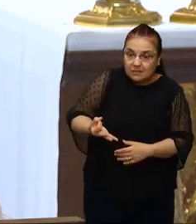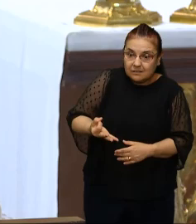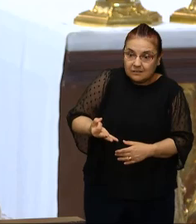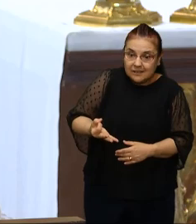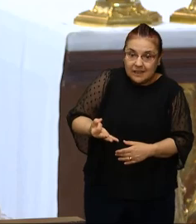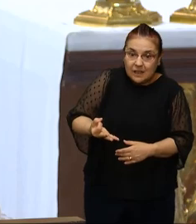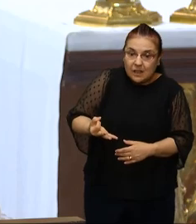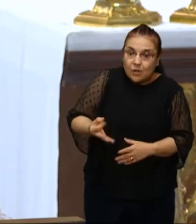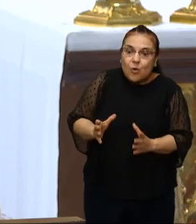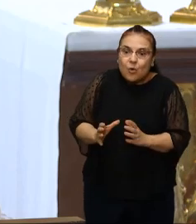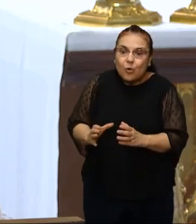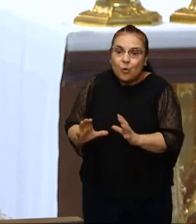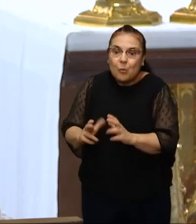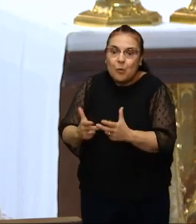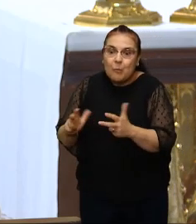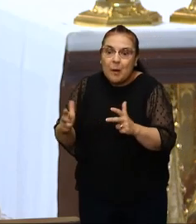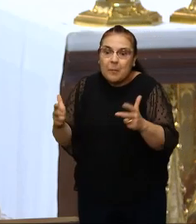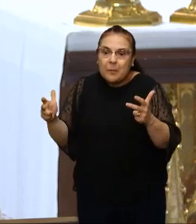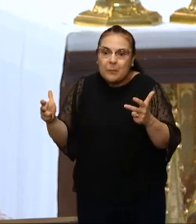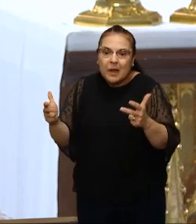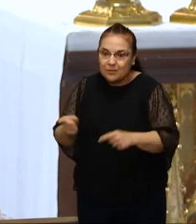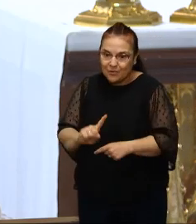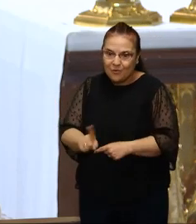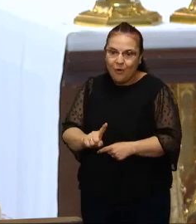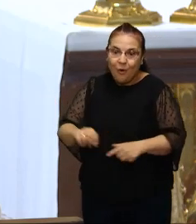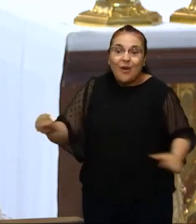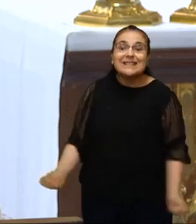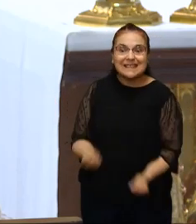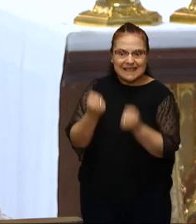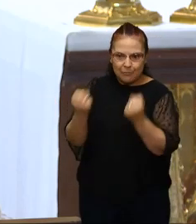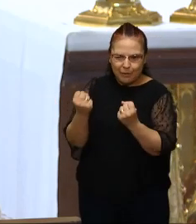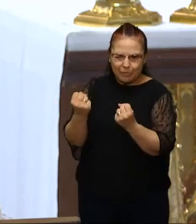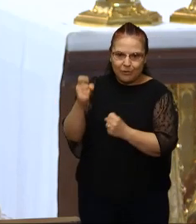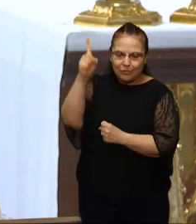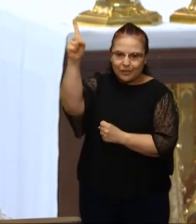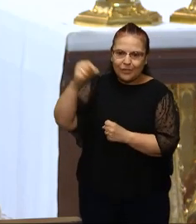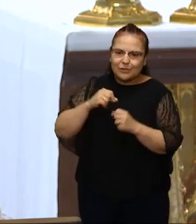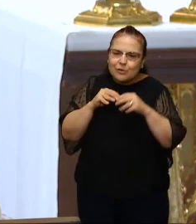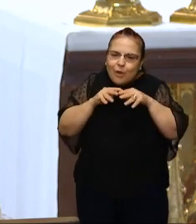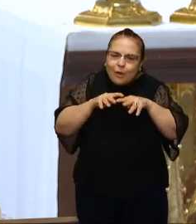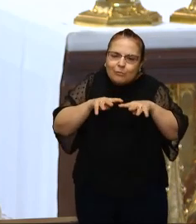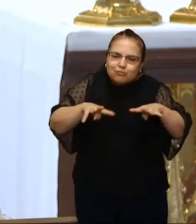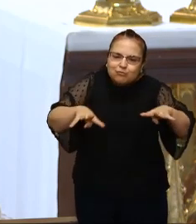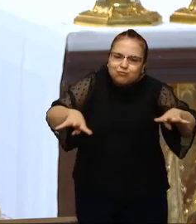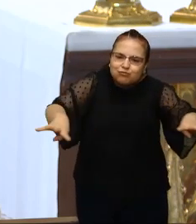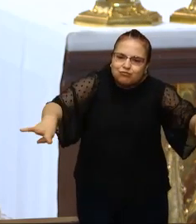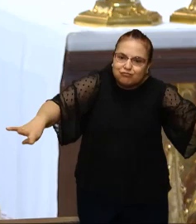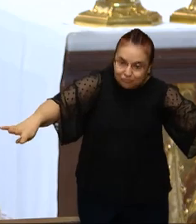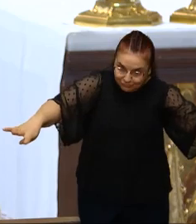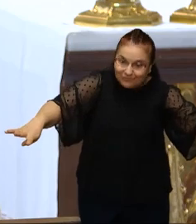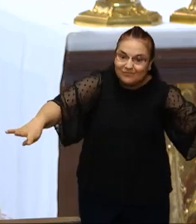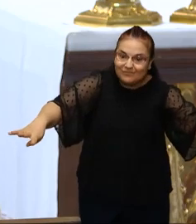el pequeño grupo, sino que la salvación de Dios llegue a todo el ser humano,